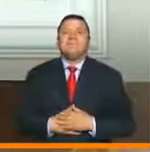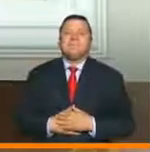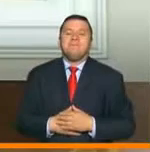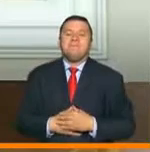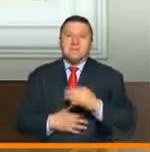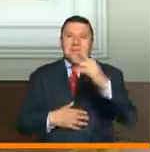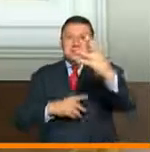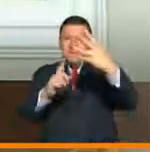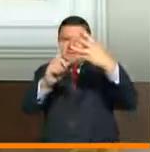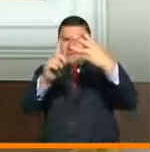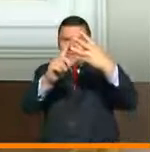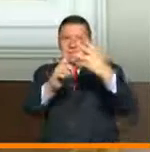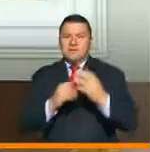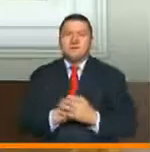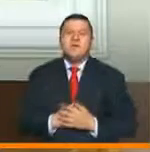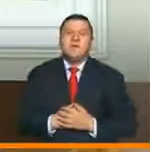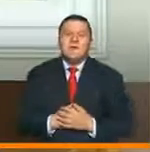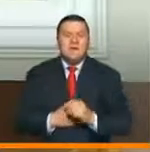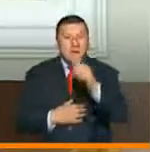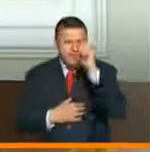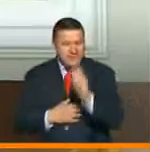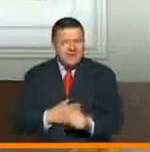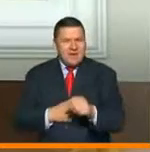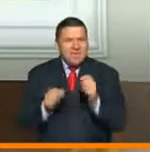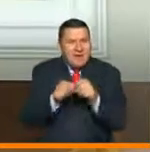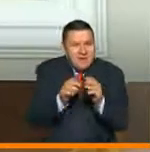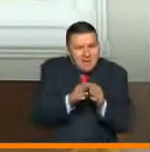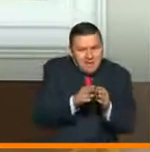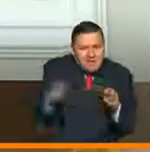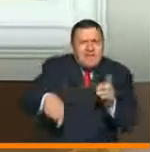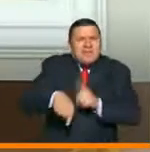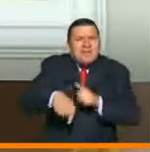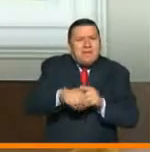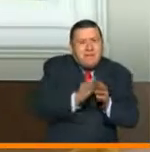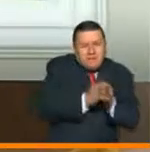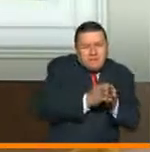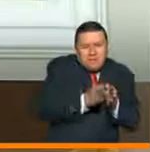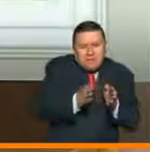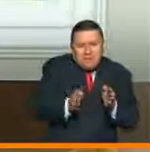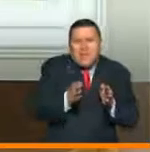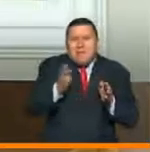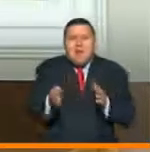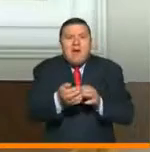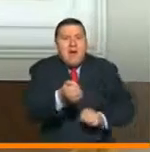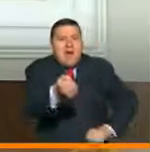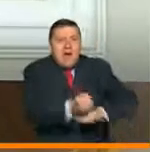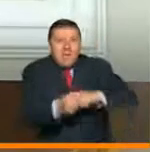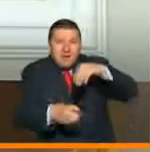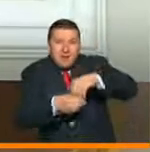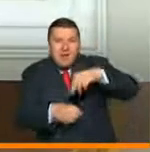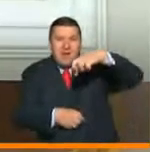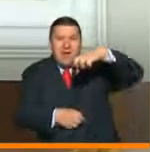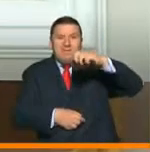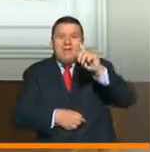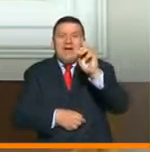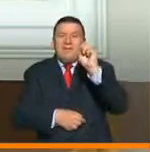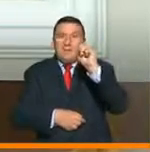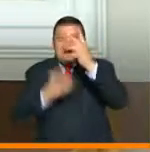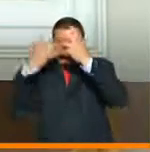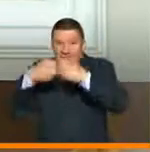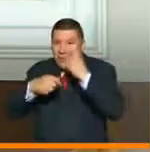en tercer lugar tener una extensión en el tiempo del programa de apoyo al empleo formal país